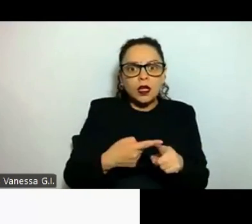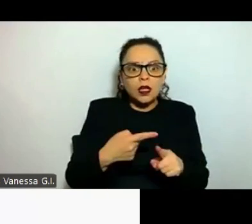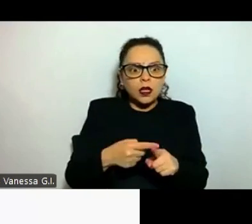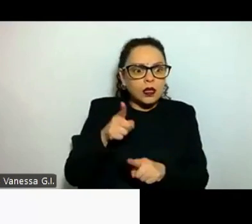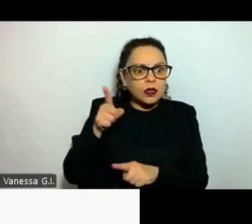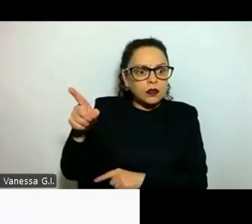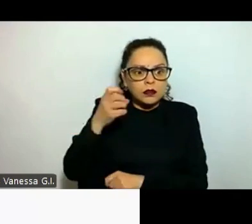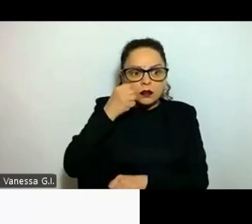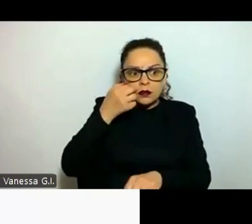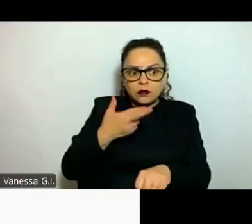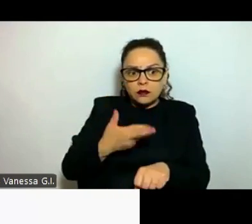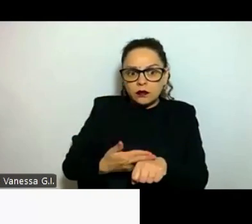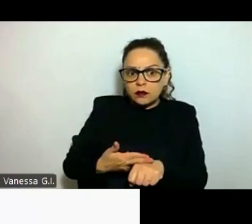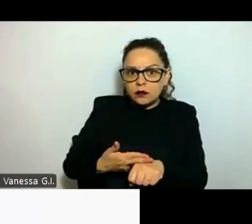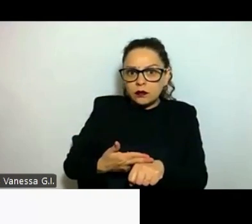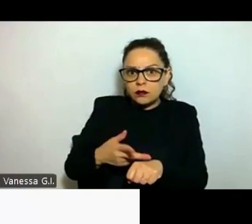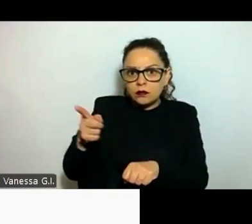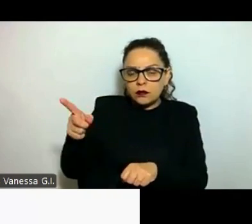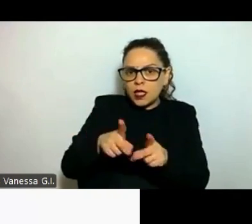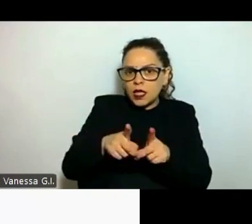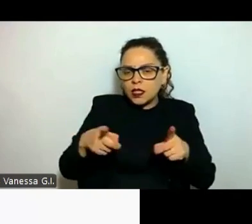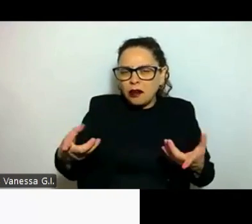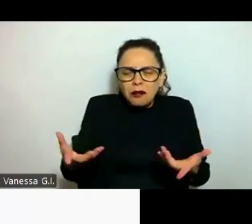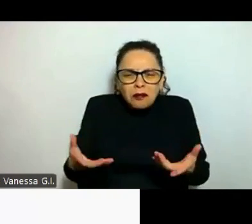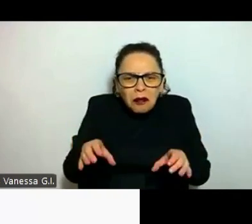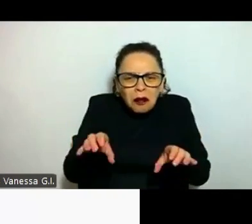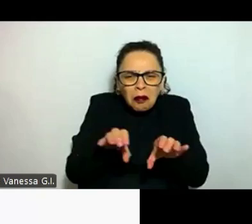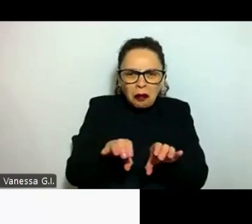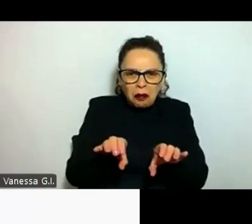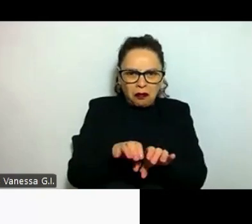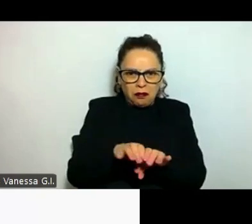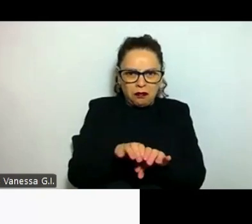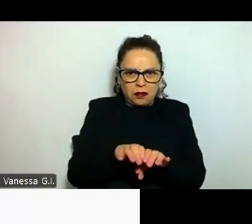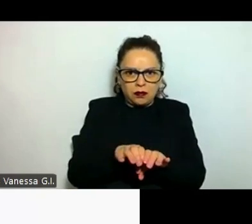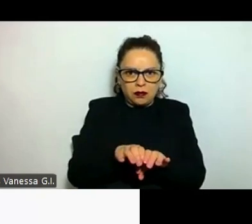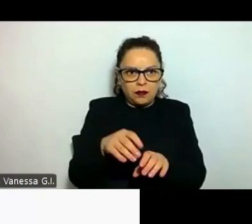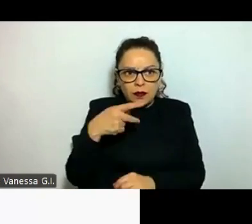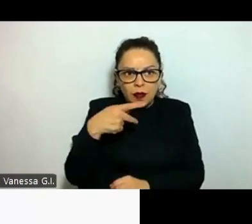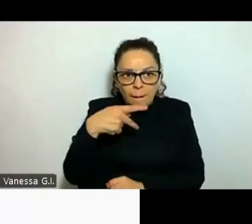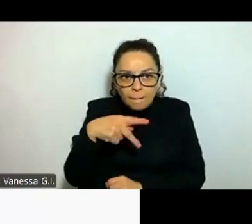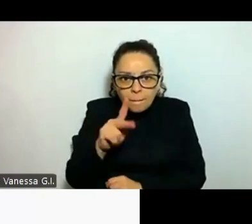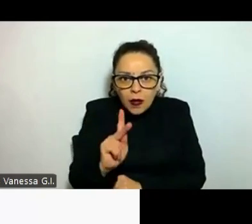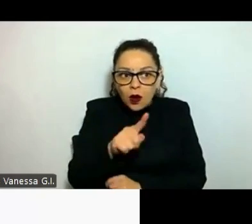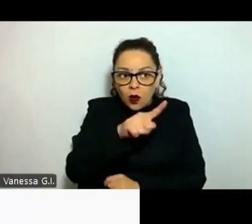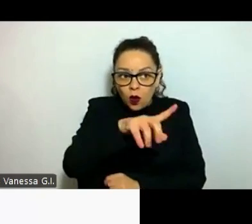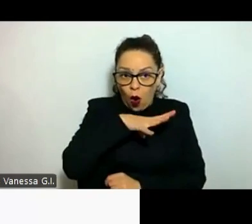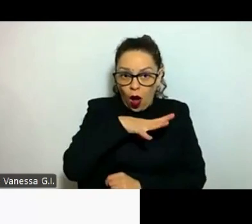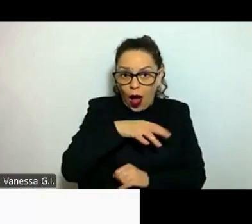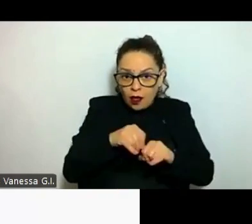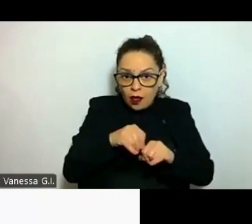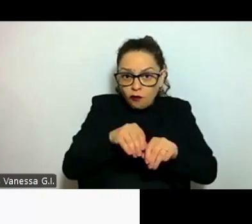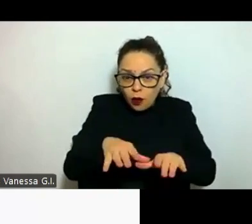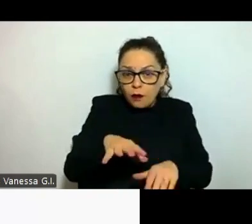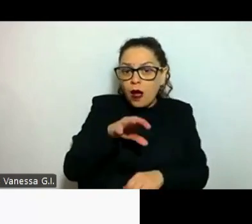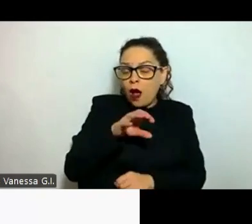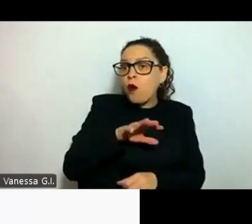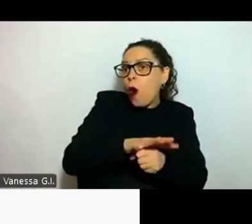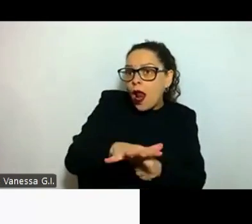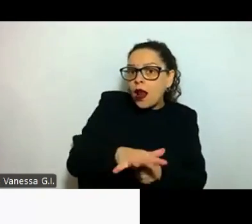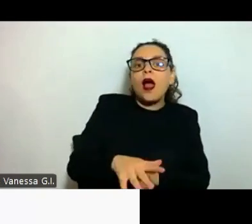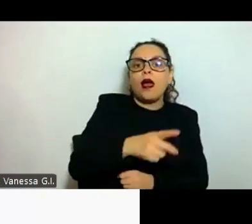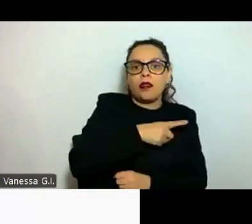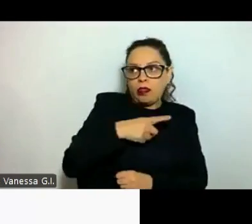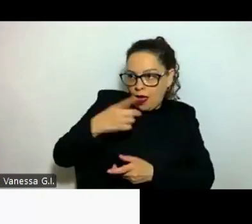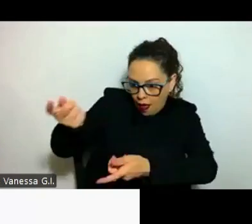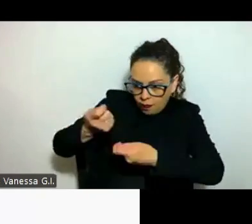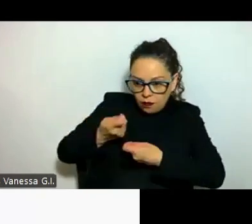sí está en posibilidades de decirnos cuál es la información que tiene a su alcance. Y eso es lo que está haciendo la alcaldía.